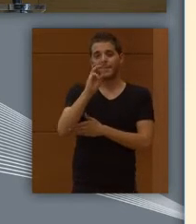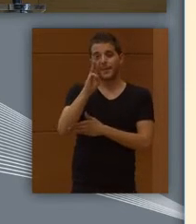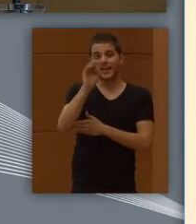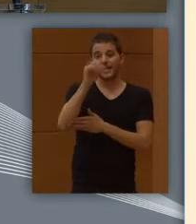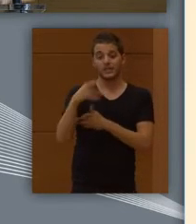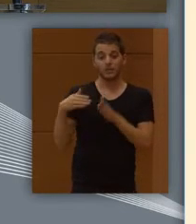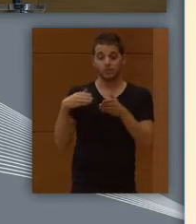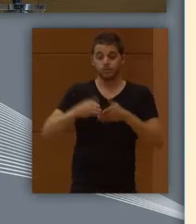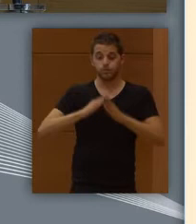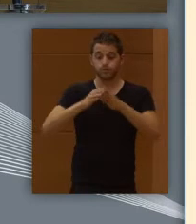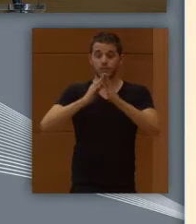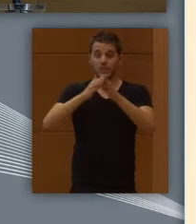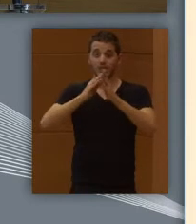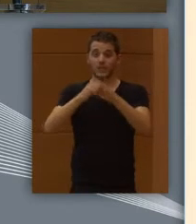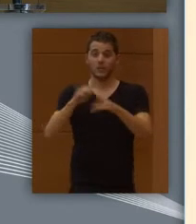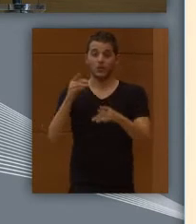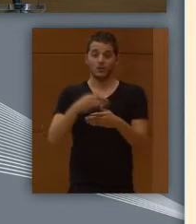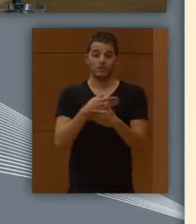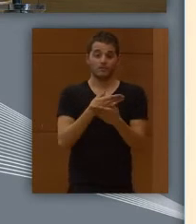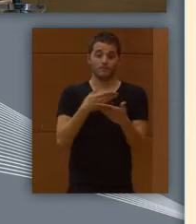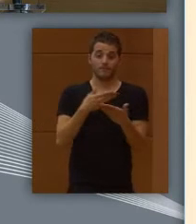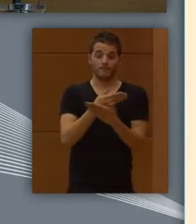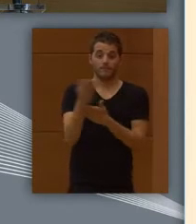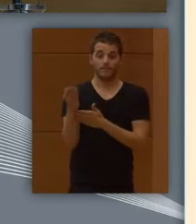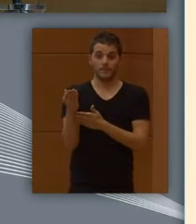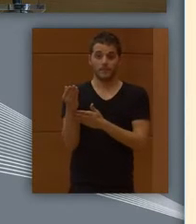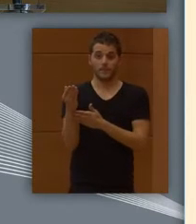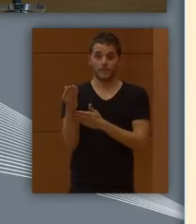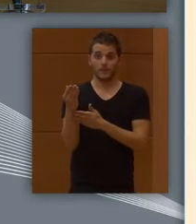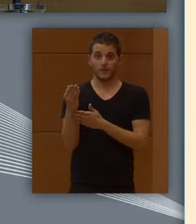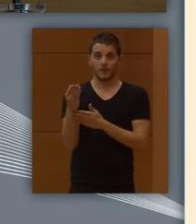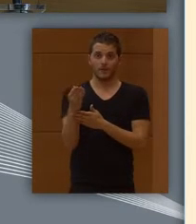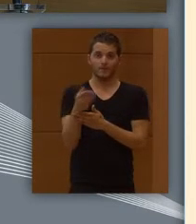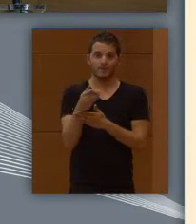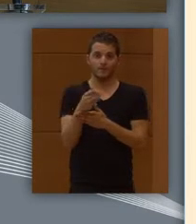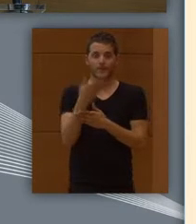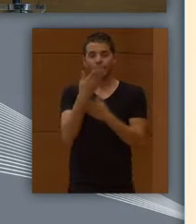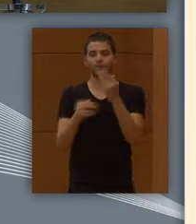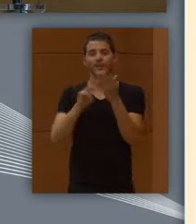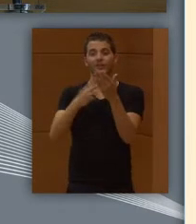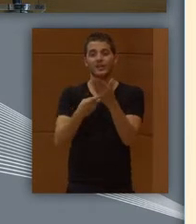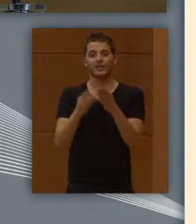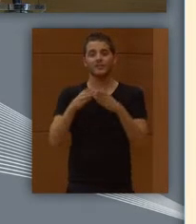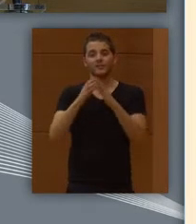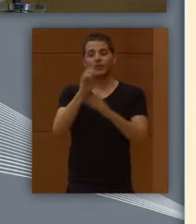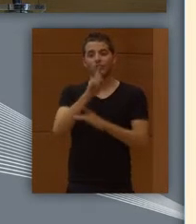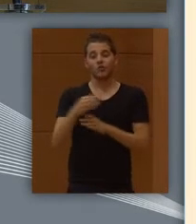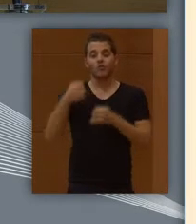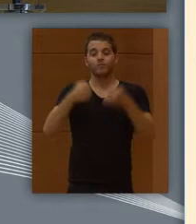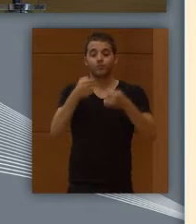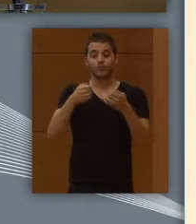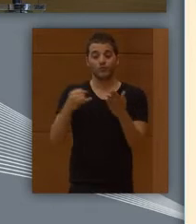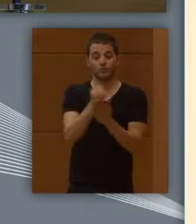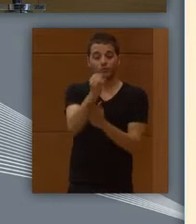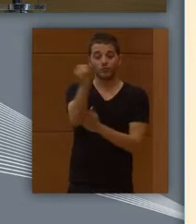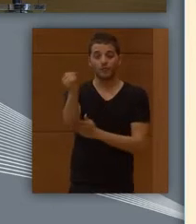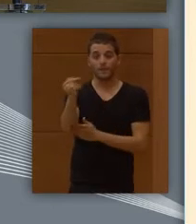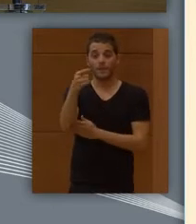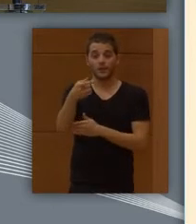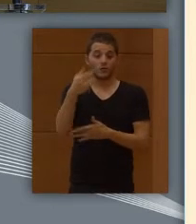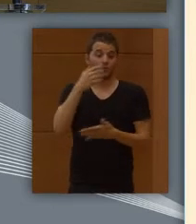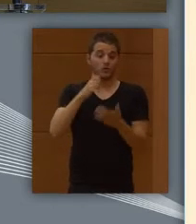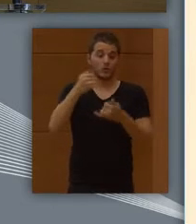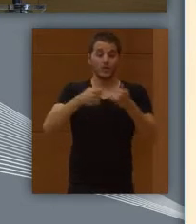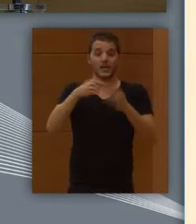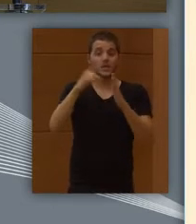navegación que se ofertan cuando uno alquila un vehículo. Y asimismo también tenemos señalítica